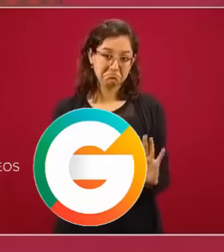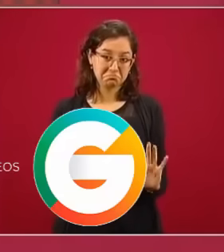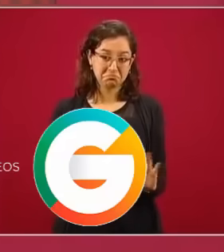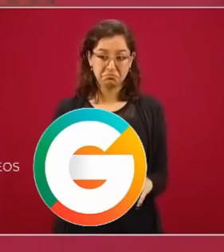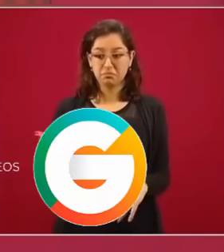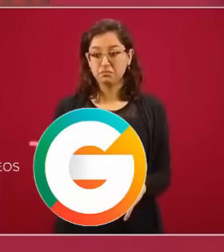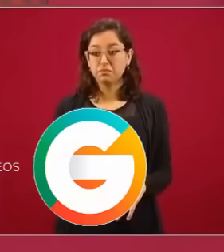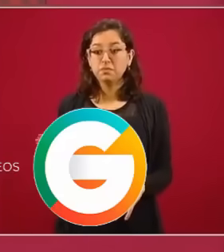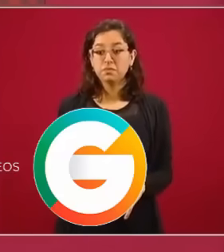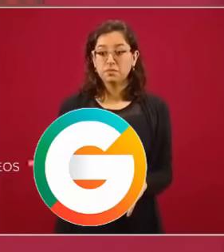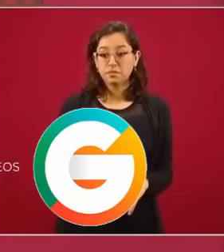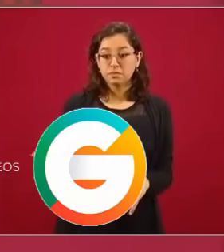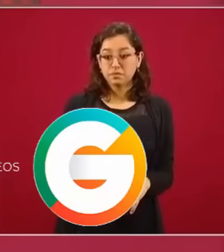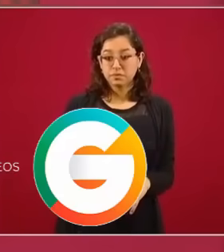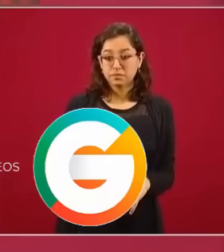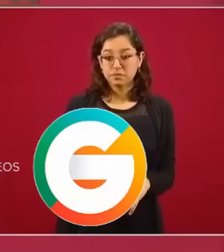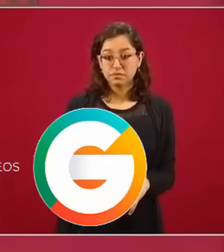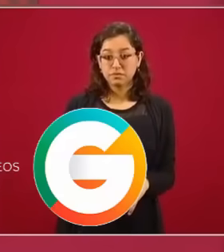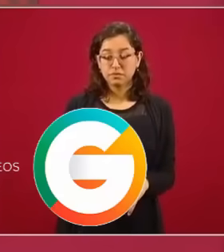Guanajuato,